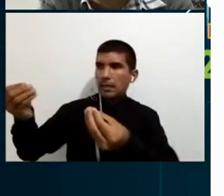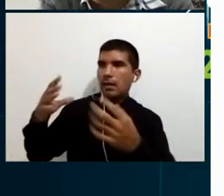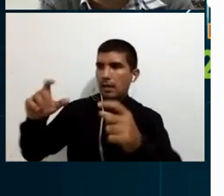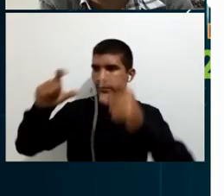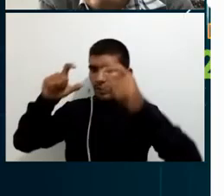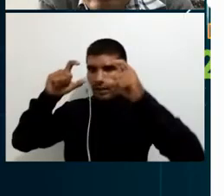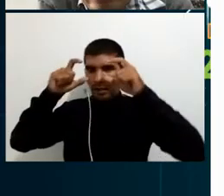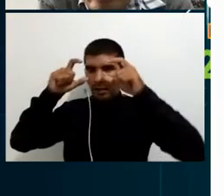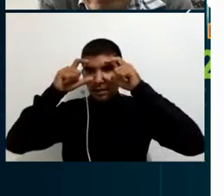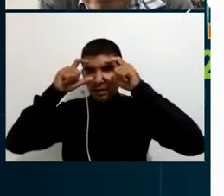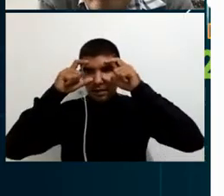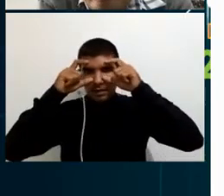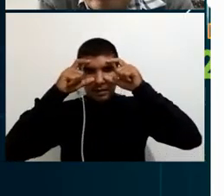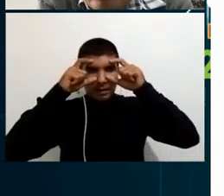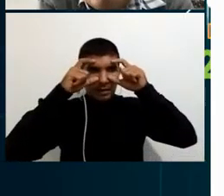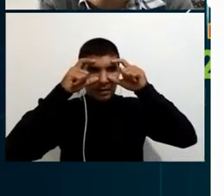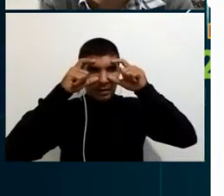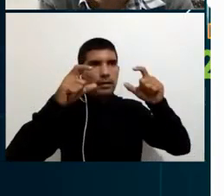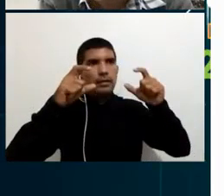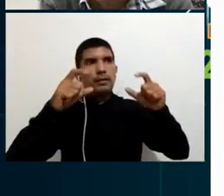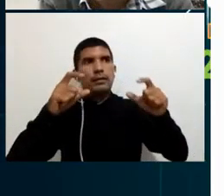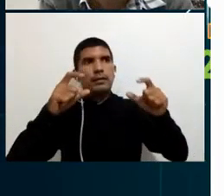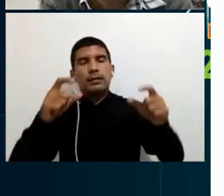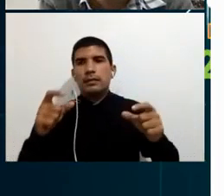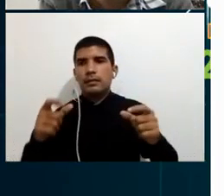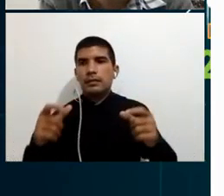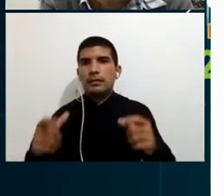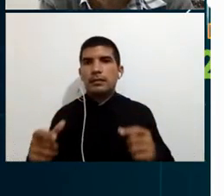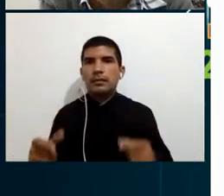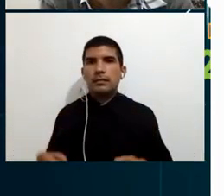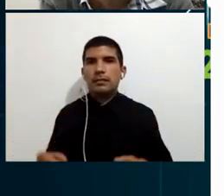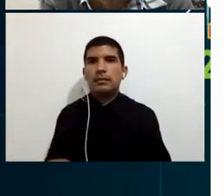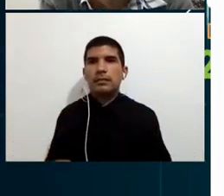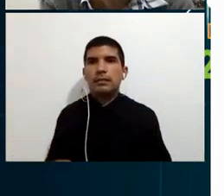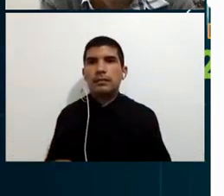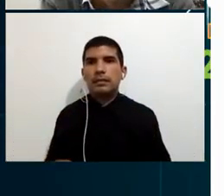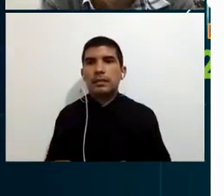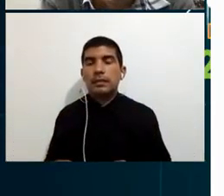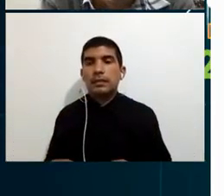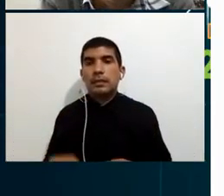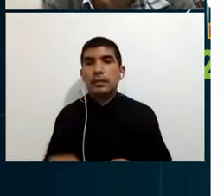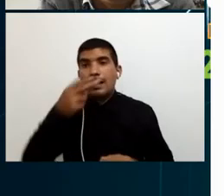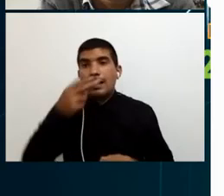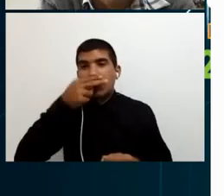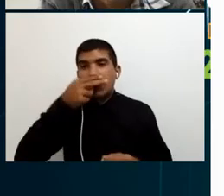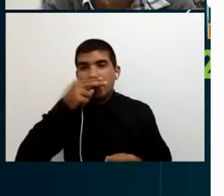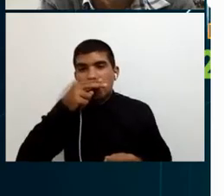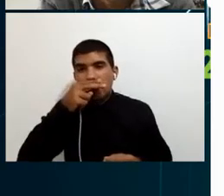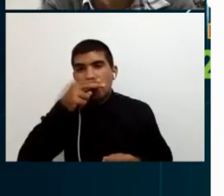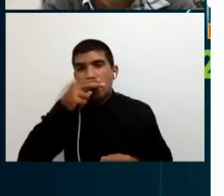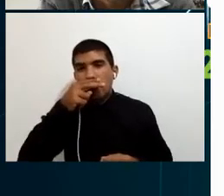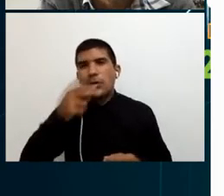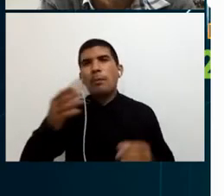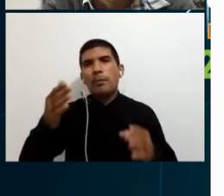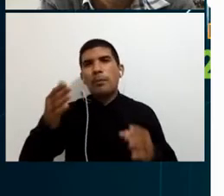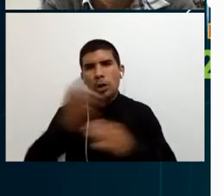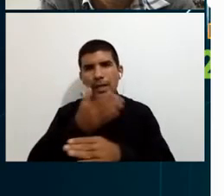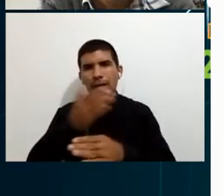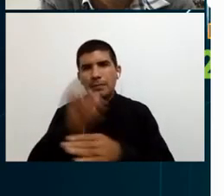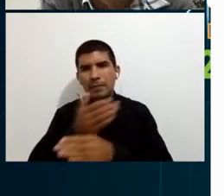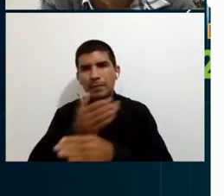Y es un niño que toda su vida, por problemas de daltonismo, ha visto en grises, en tonos